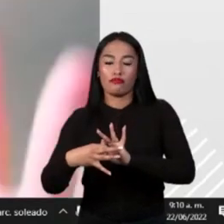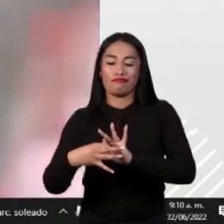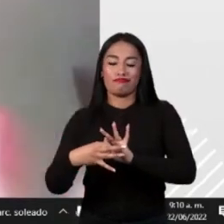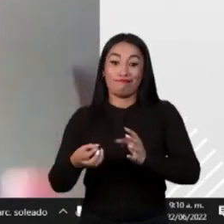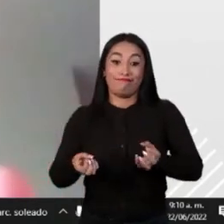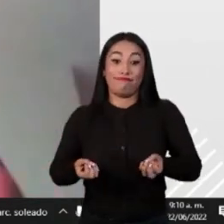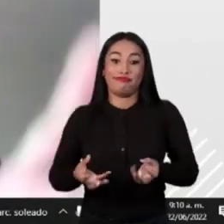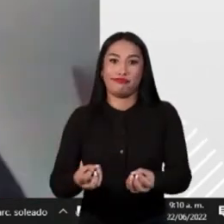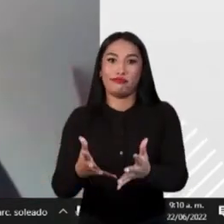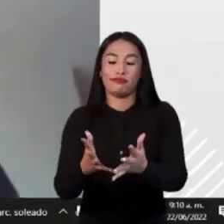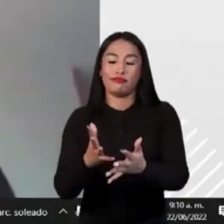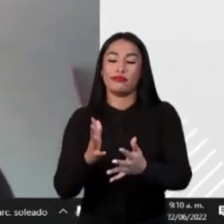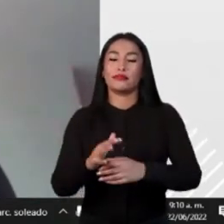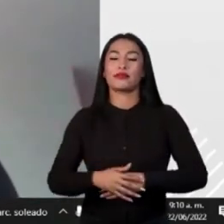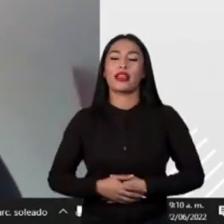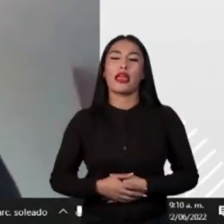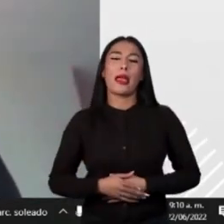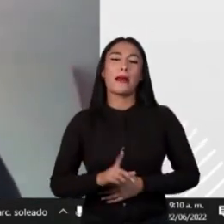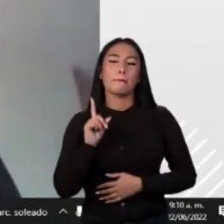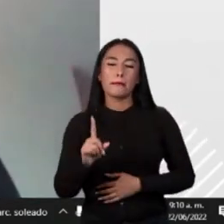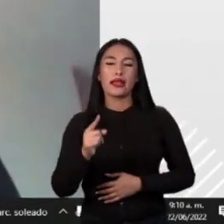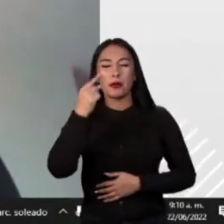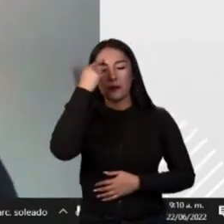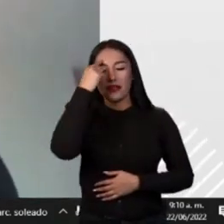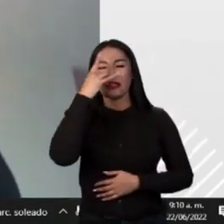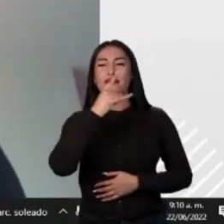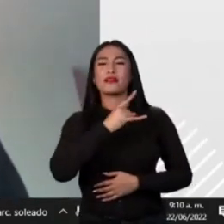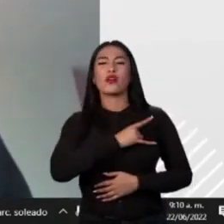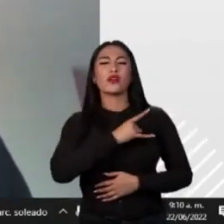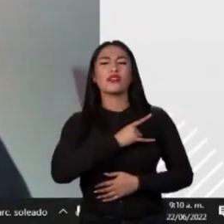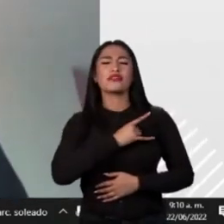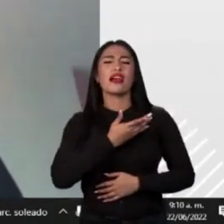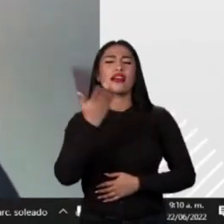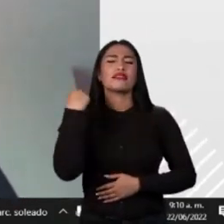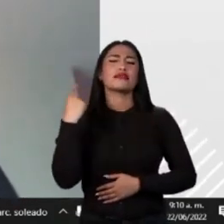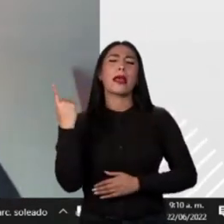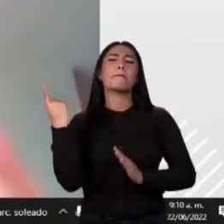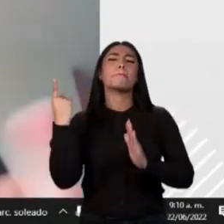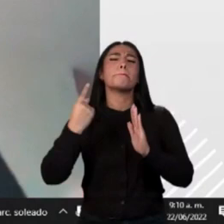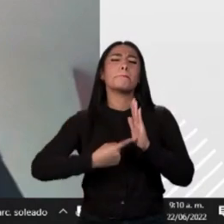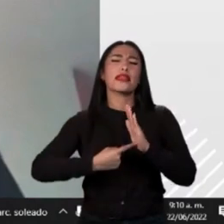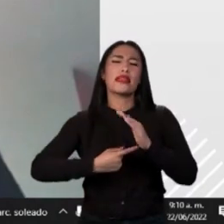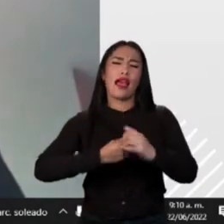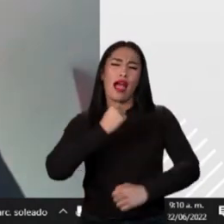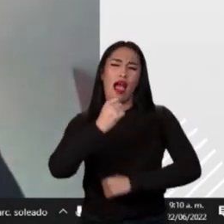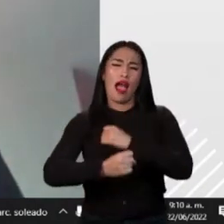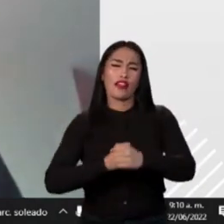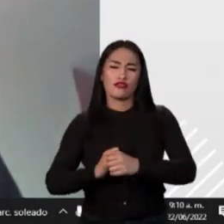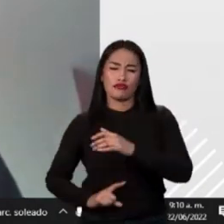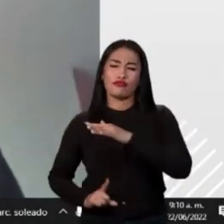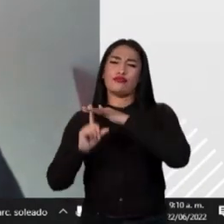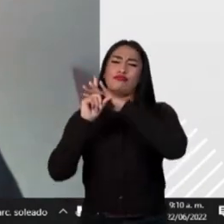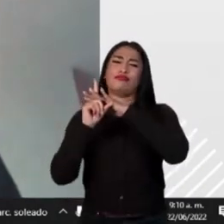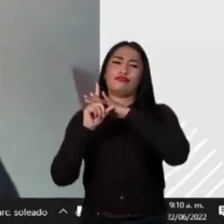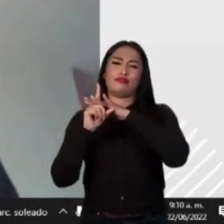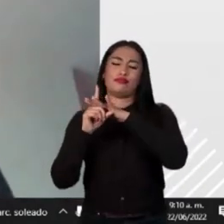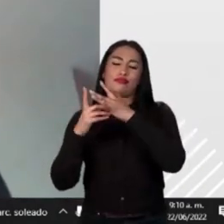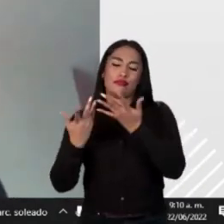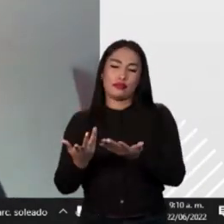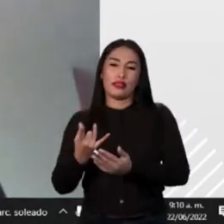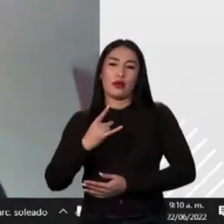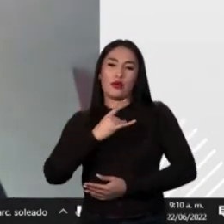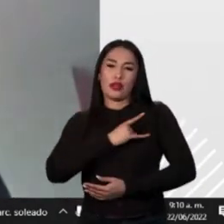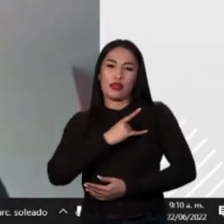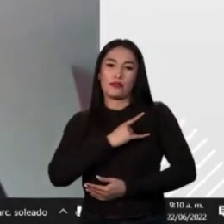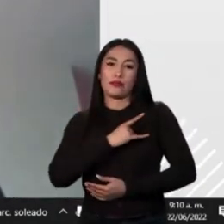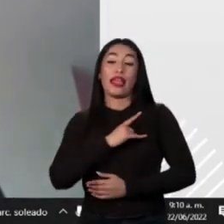Cuando pensamos en la universidad, tenemos que acordarnos que la universidad tiene 1000 años de historia, ¿no? Y quizás una de las grandes disruptores ha sido la descentralización